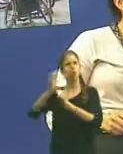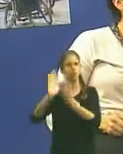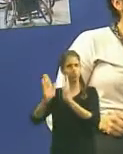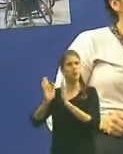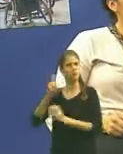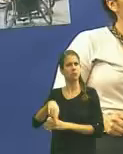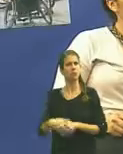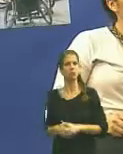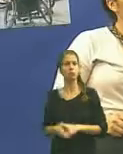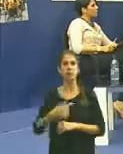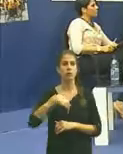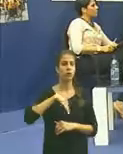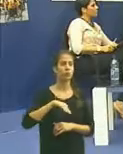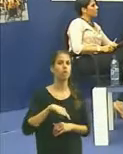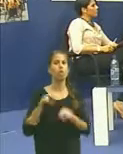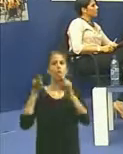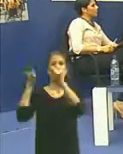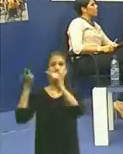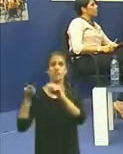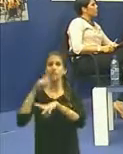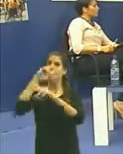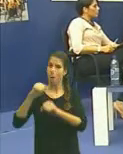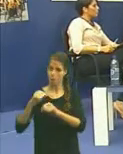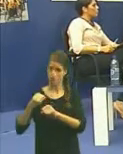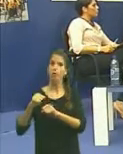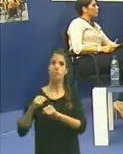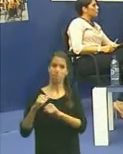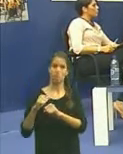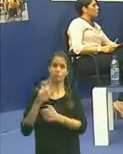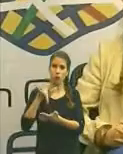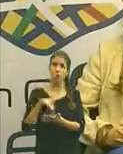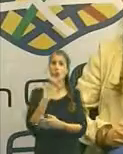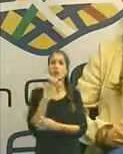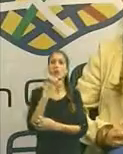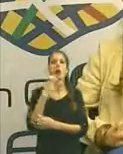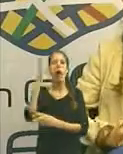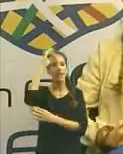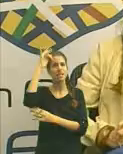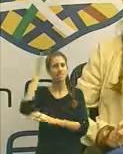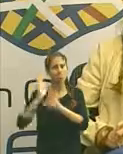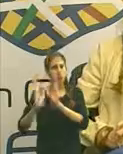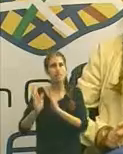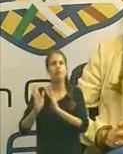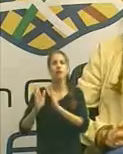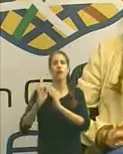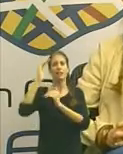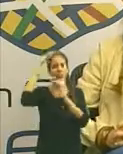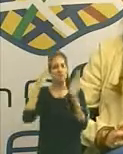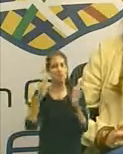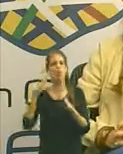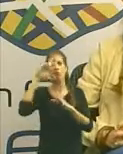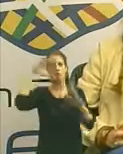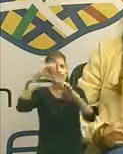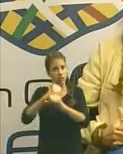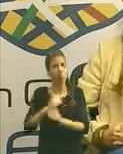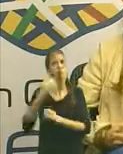adultos? Hemos trabajado con residencias de mayores para trabajar el Alzheimer, la atención, la concentración, la